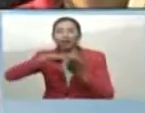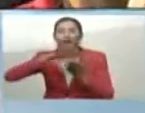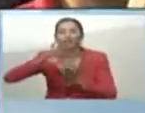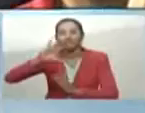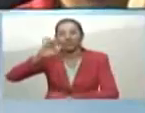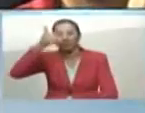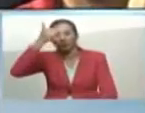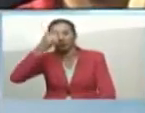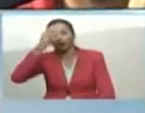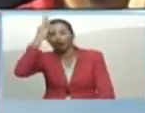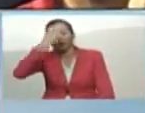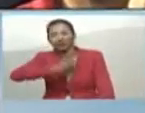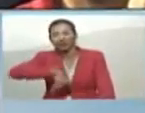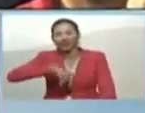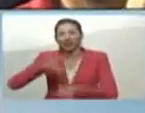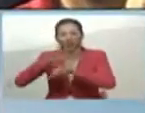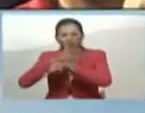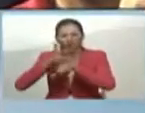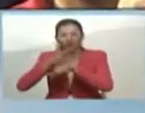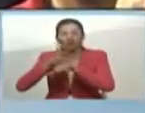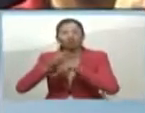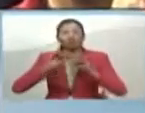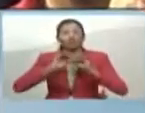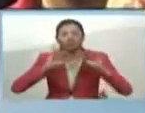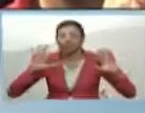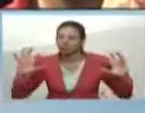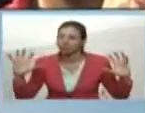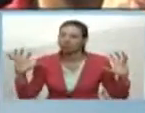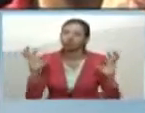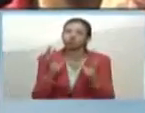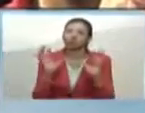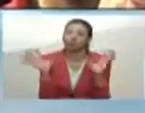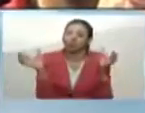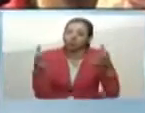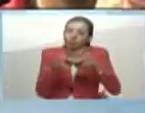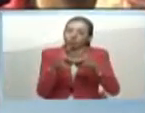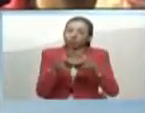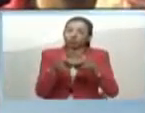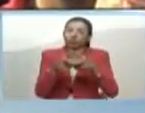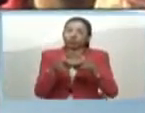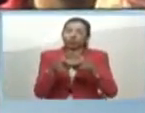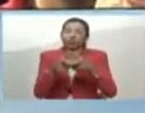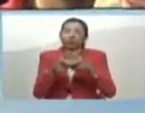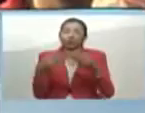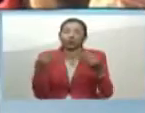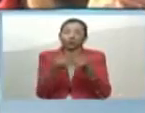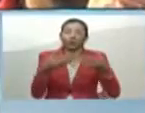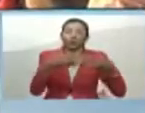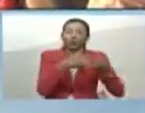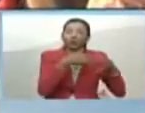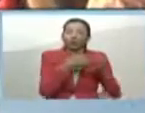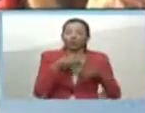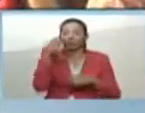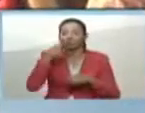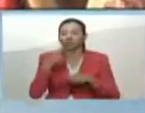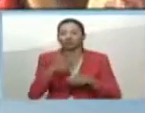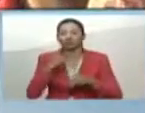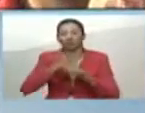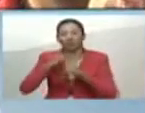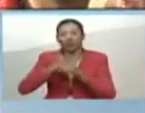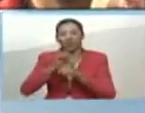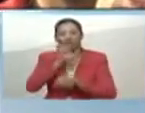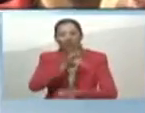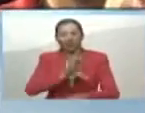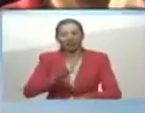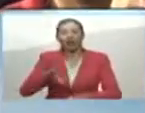consejos presidenciales de gobiernos para que se articulen con los bloques políticos de ejecución de los estados y